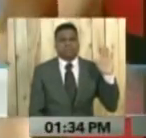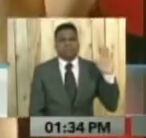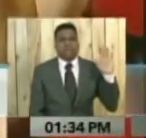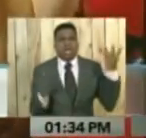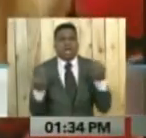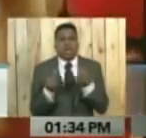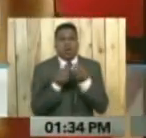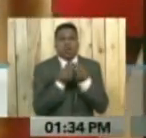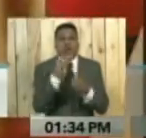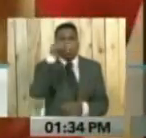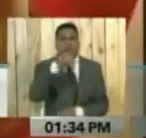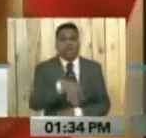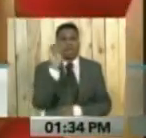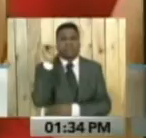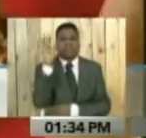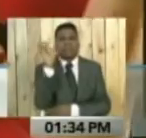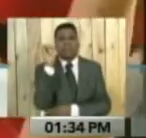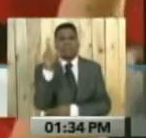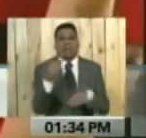reunidos en esta asamblea